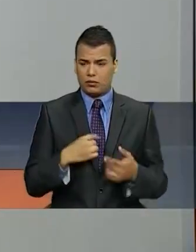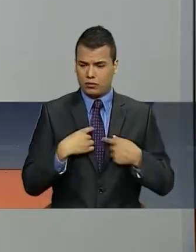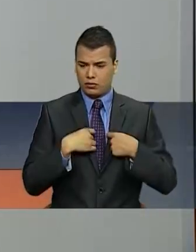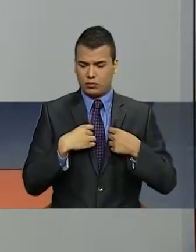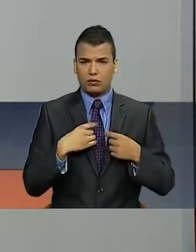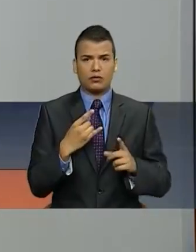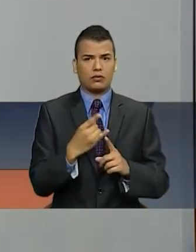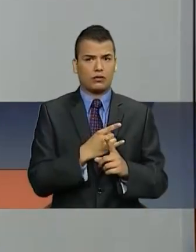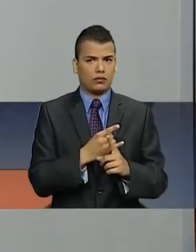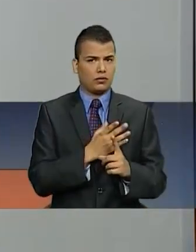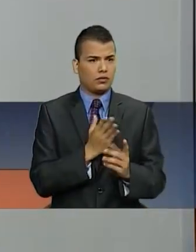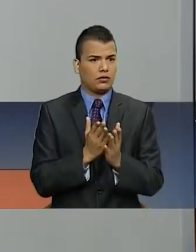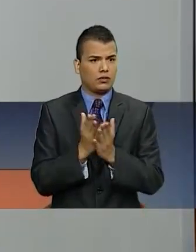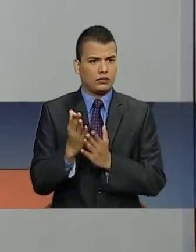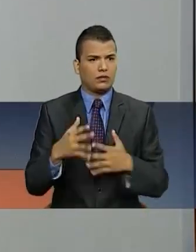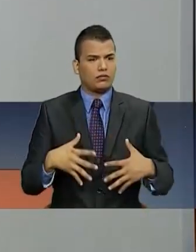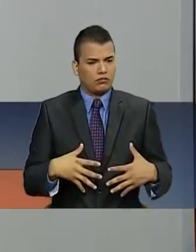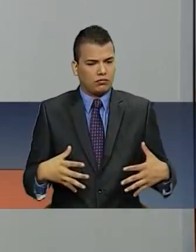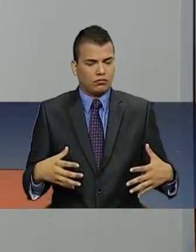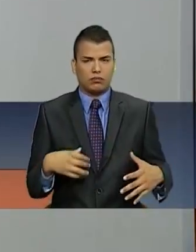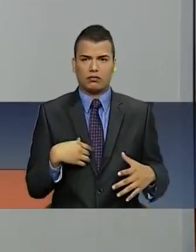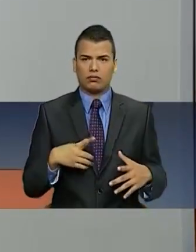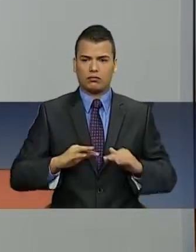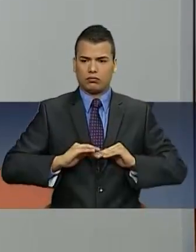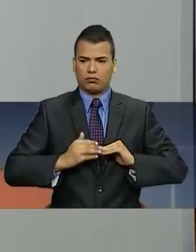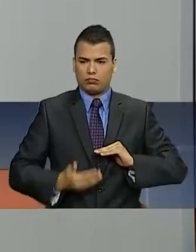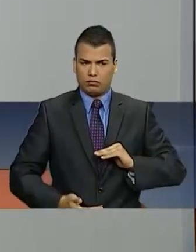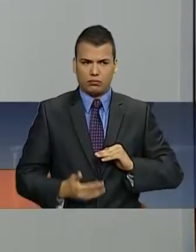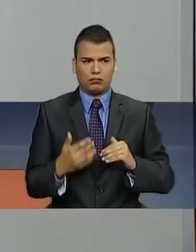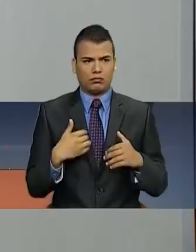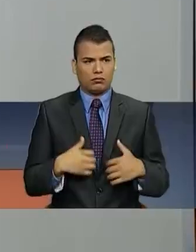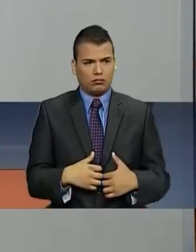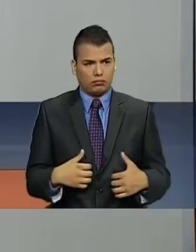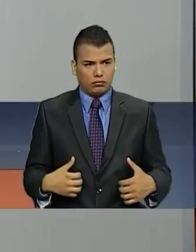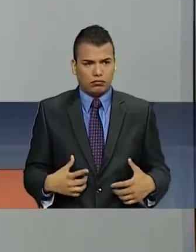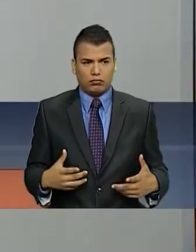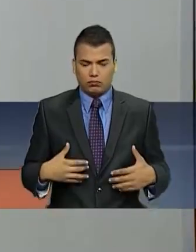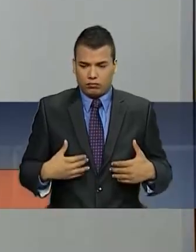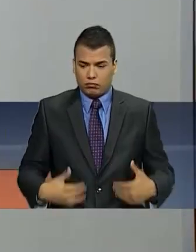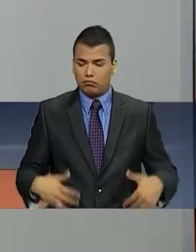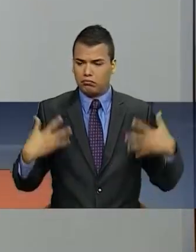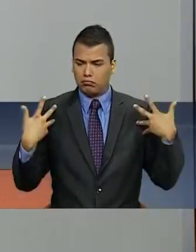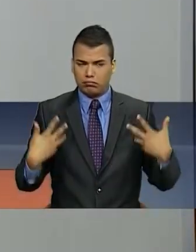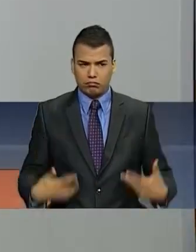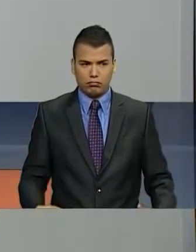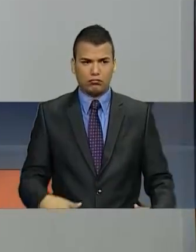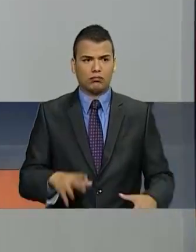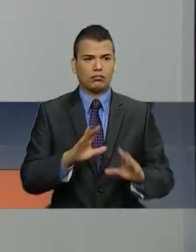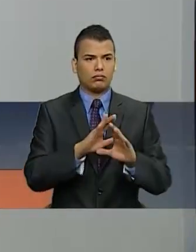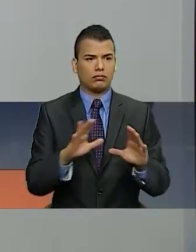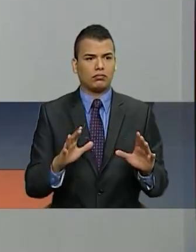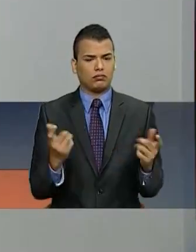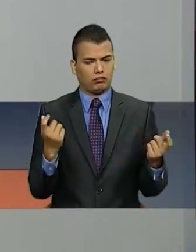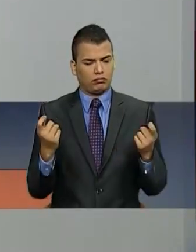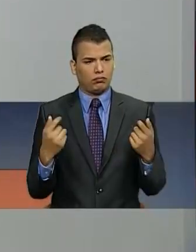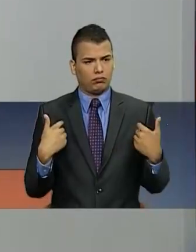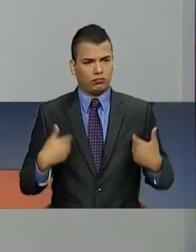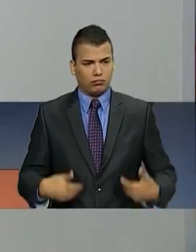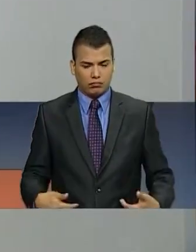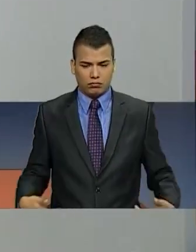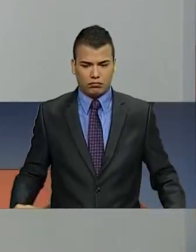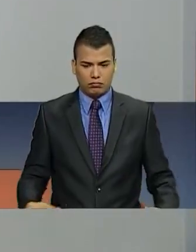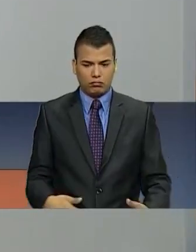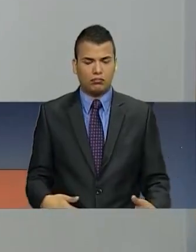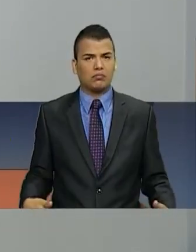veníamos utilizando, solo que más amplia, corte imperio, las que llamamos blusas maternas o vestidos maternos, que son un poco más amplios desde la